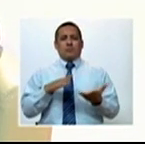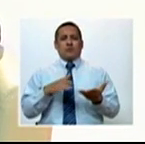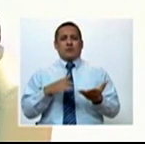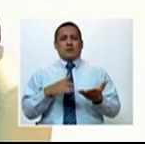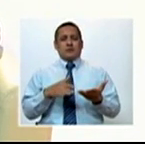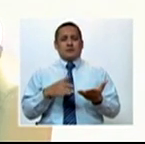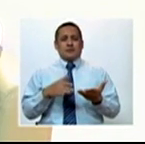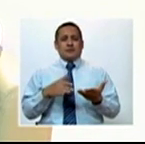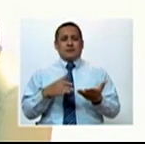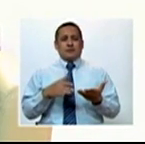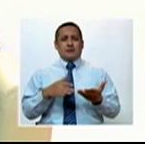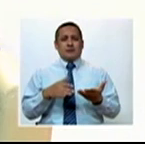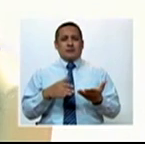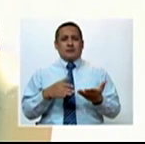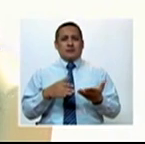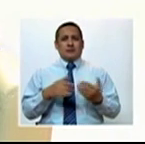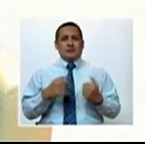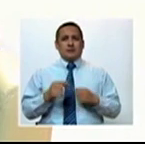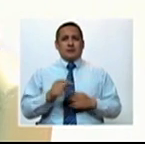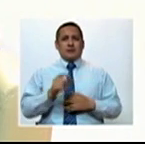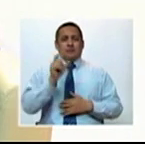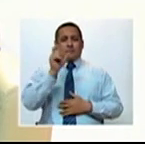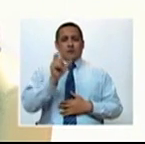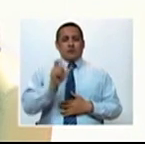persona que había sido condenado.